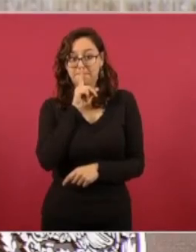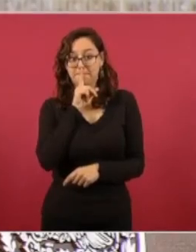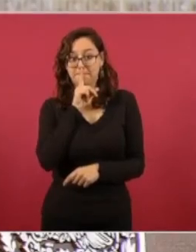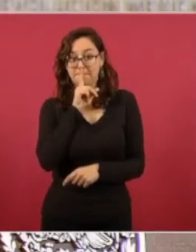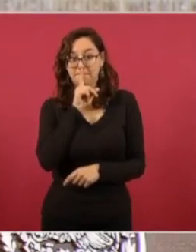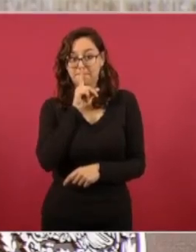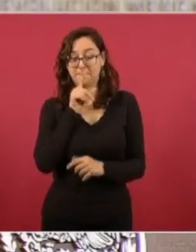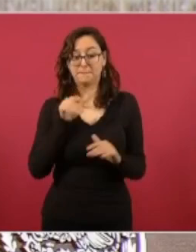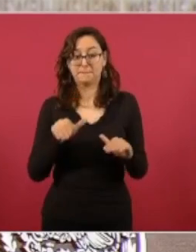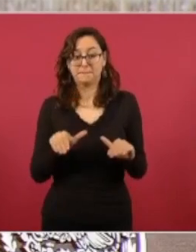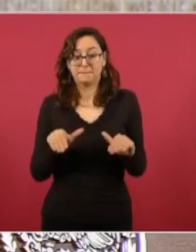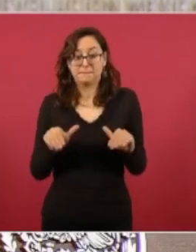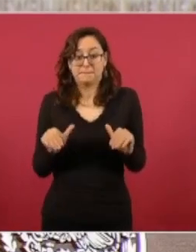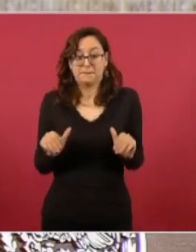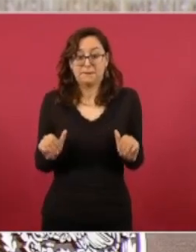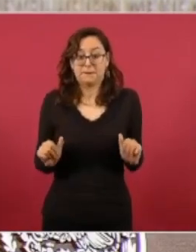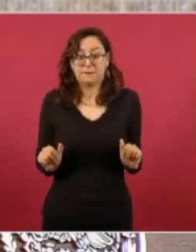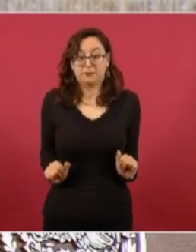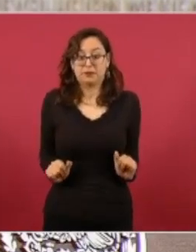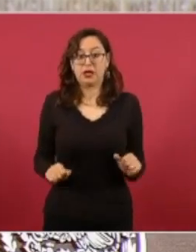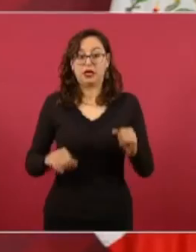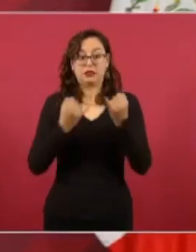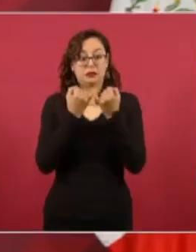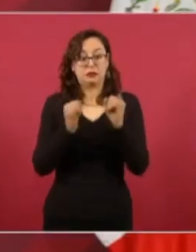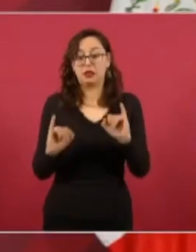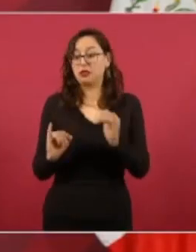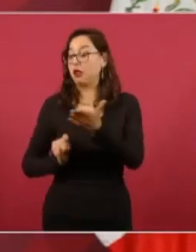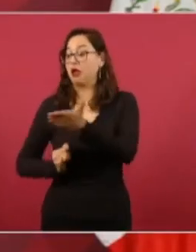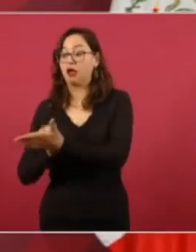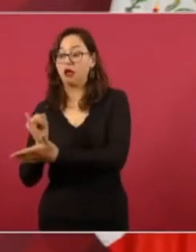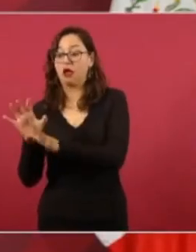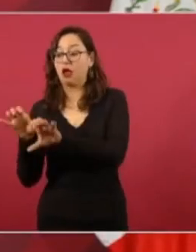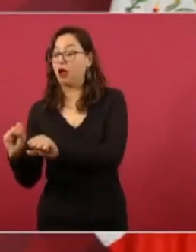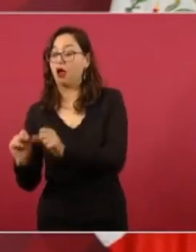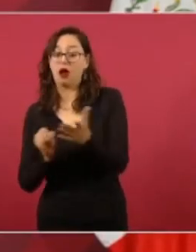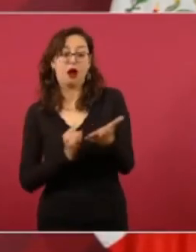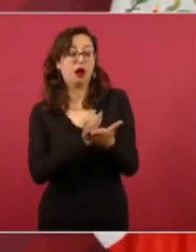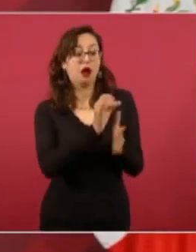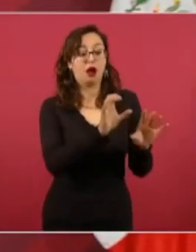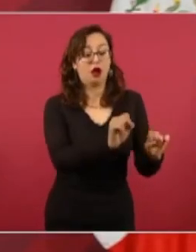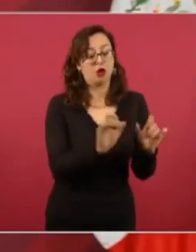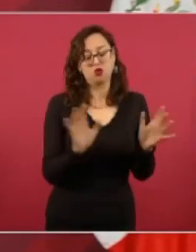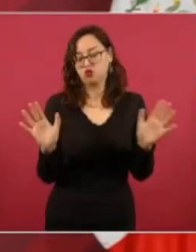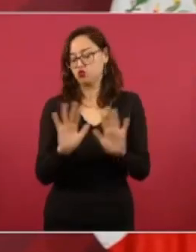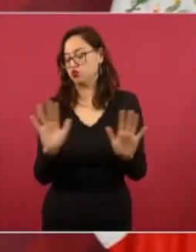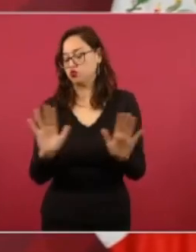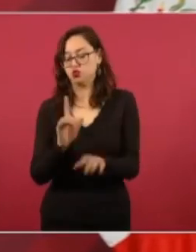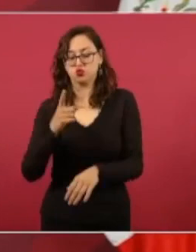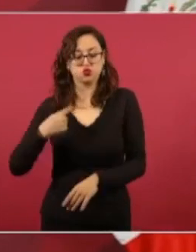los de la sociedad civil, los independientes, los que no toman partido,